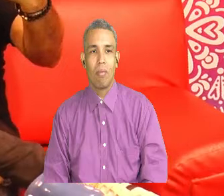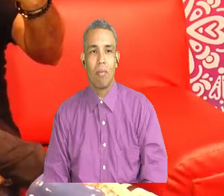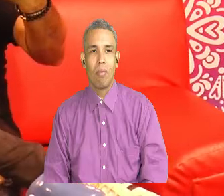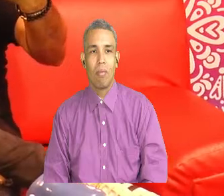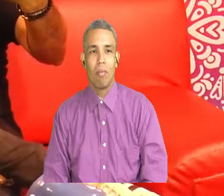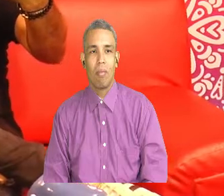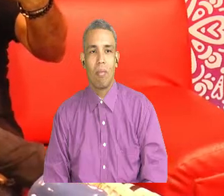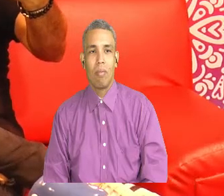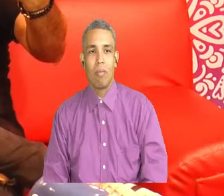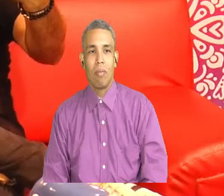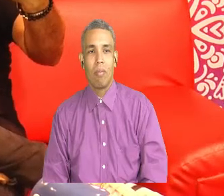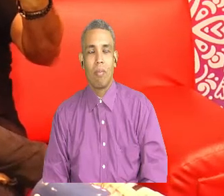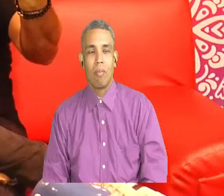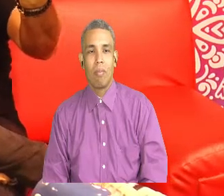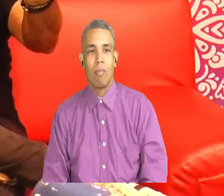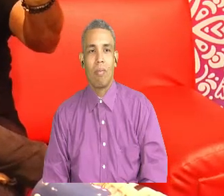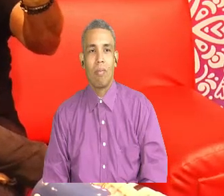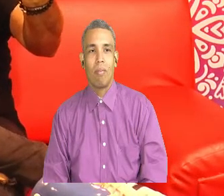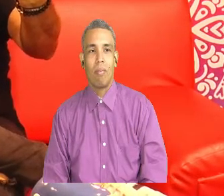de